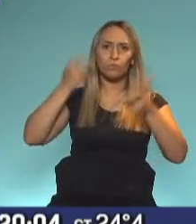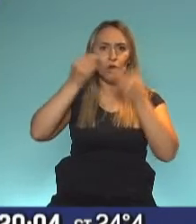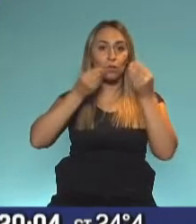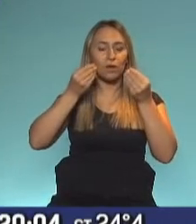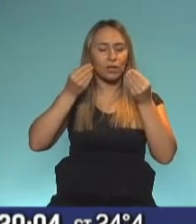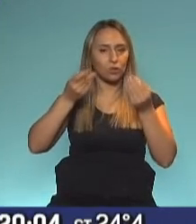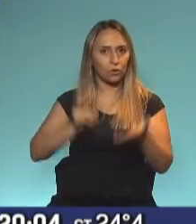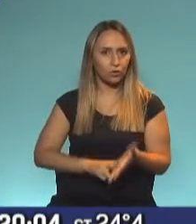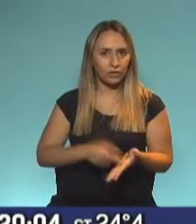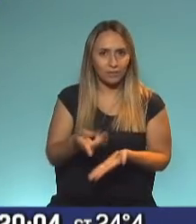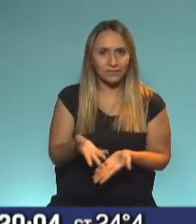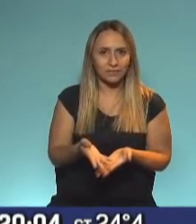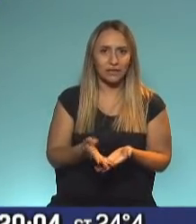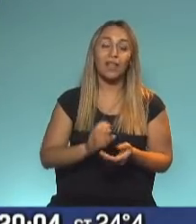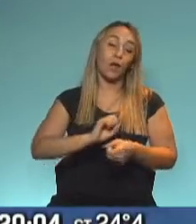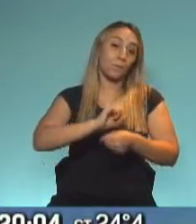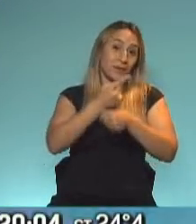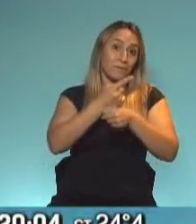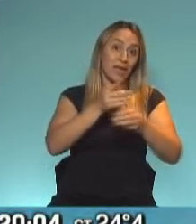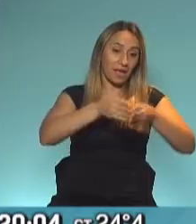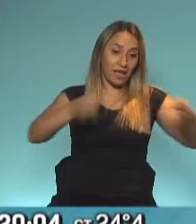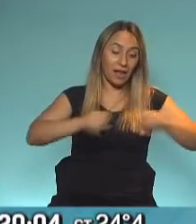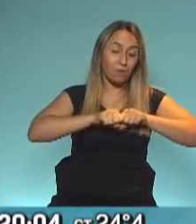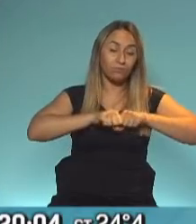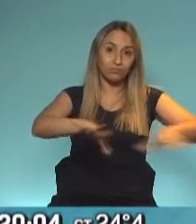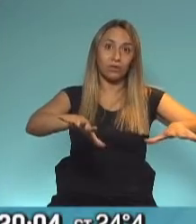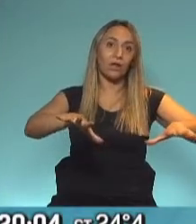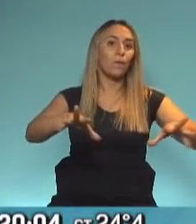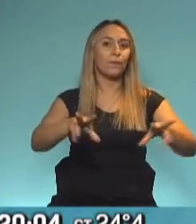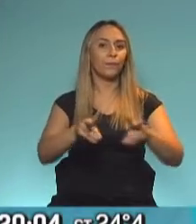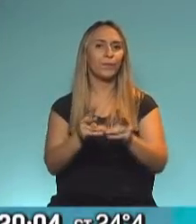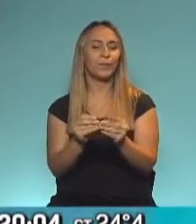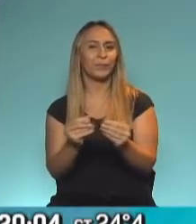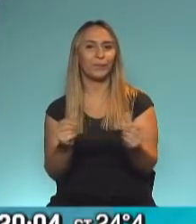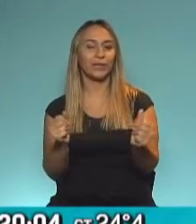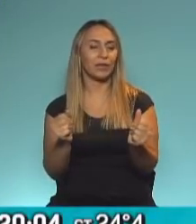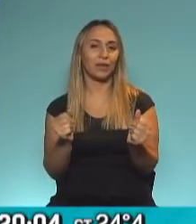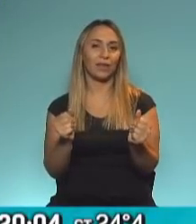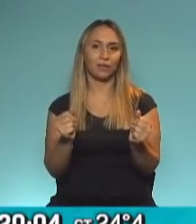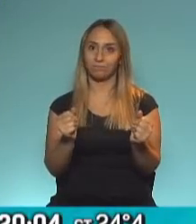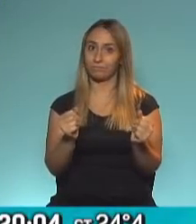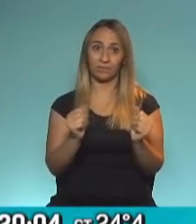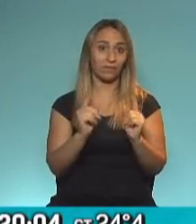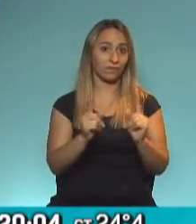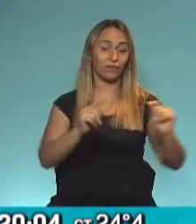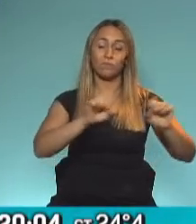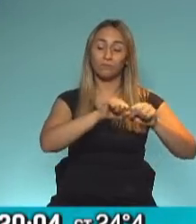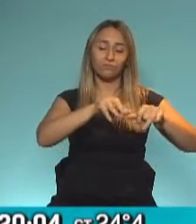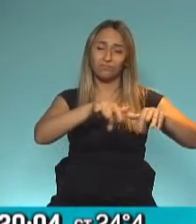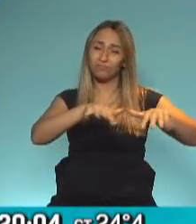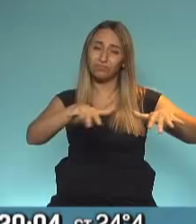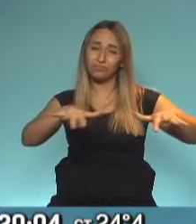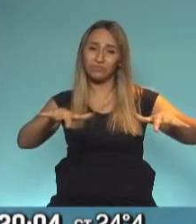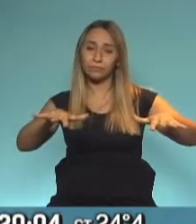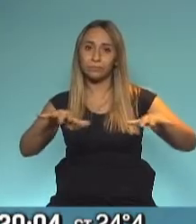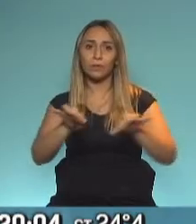Sin haber salido de la primera ola, de hecho, nunca dejó de haber 100 muertos por día de coronavirus en la República Argentina.